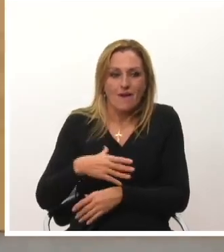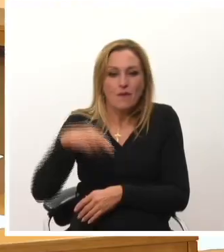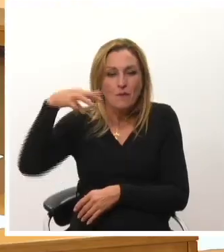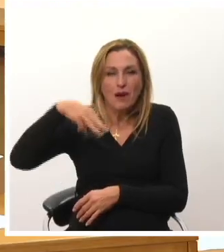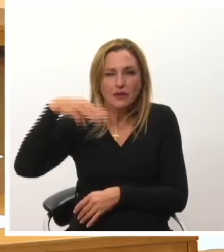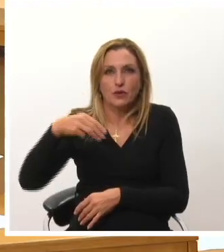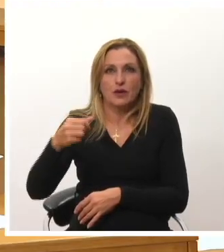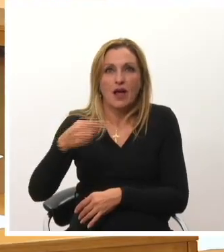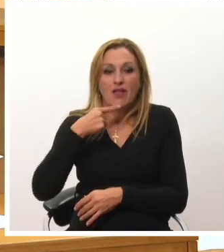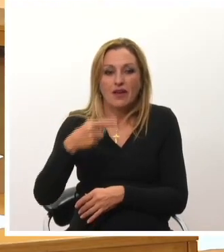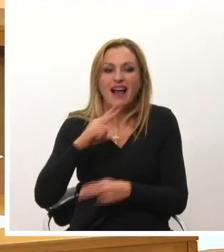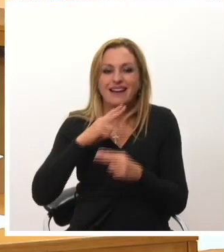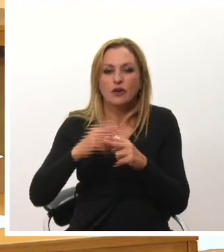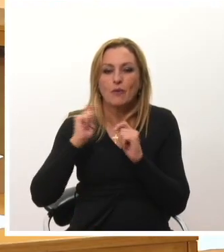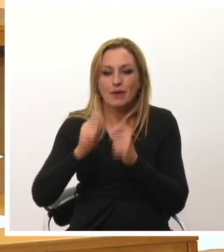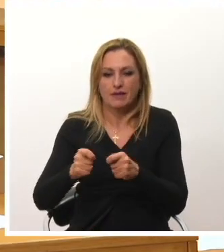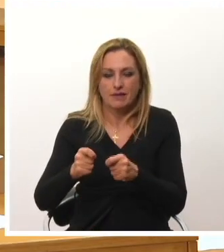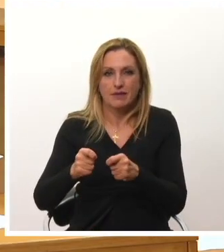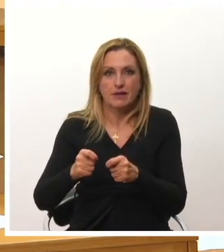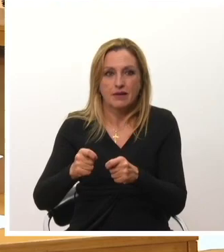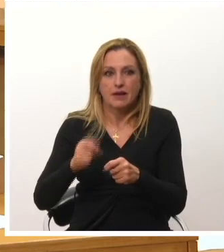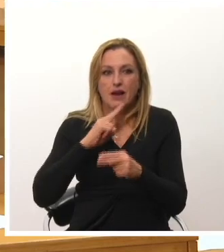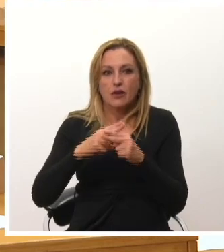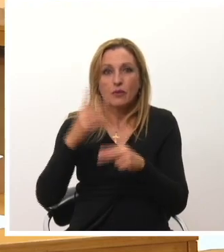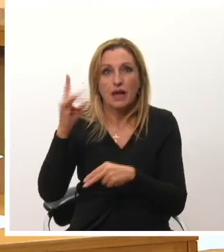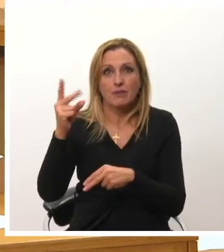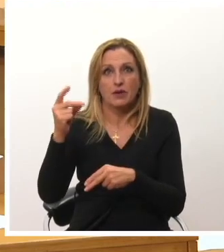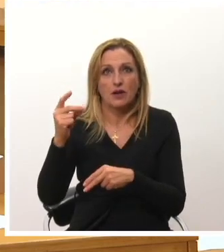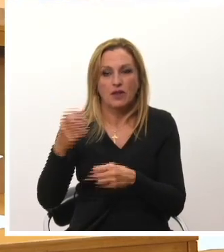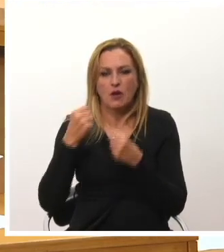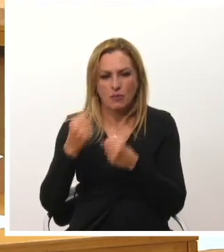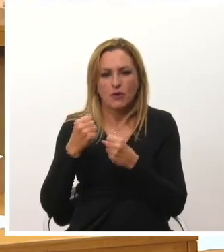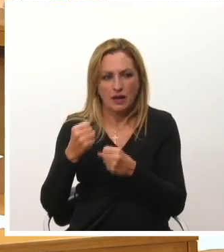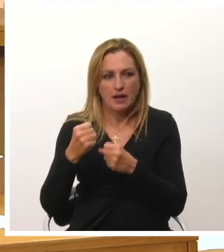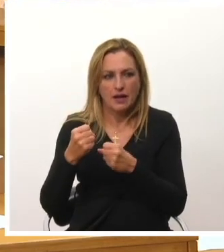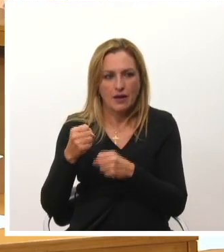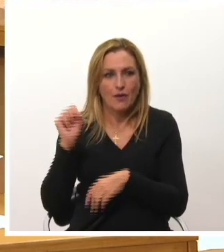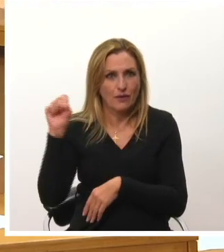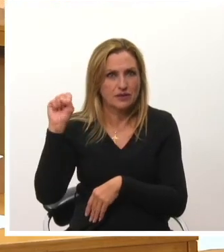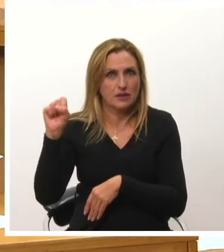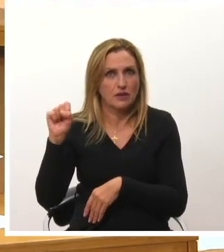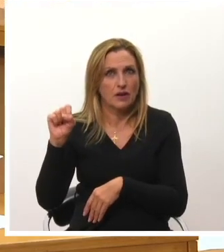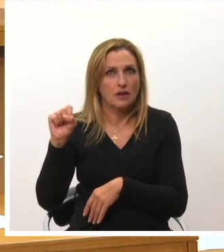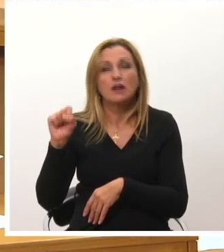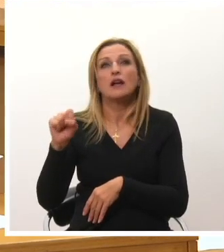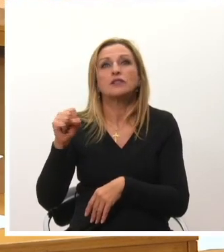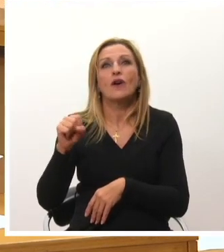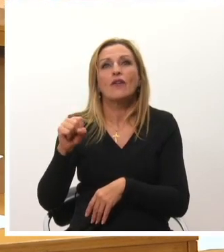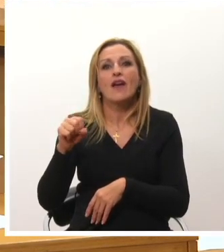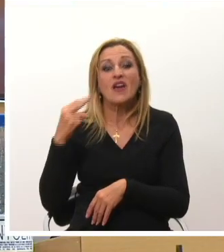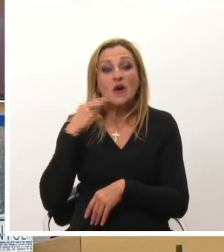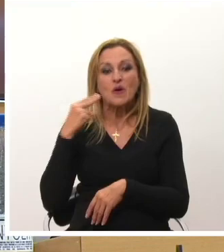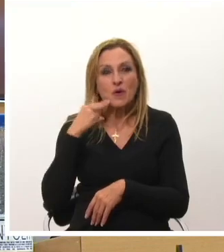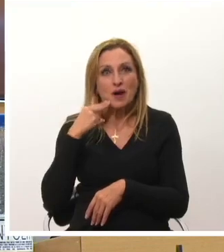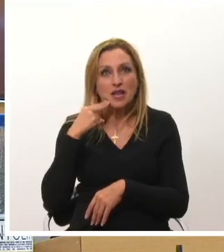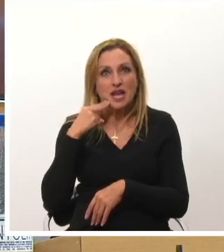diga el nombre aquí nombre y apellidos de los poderes fácticos sé valiente sé valiente deja de cobardear en Tablas